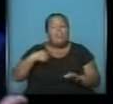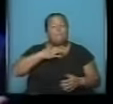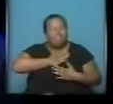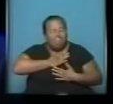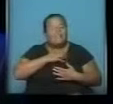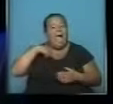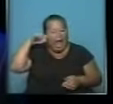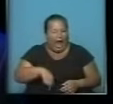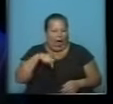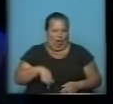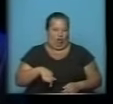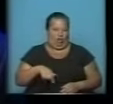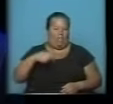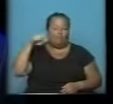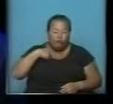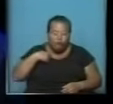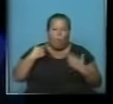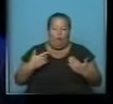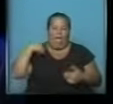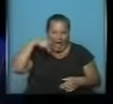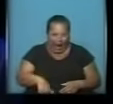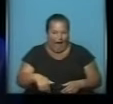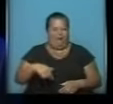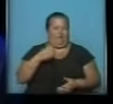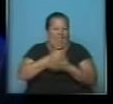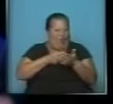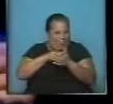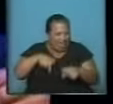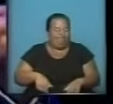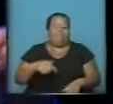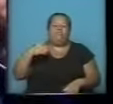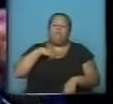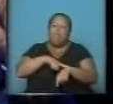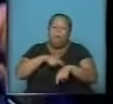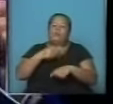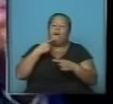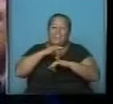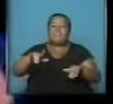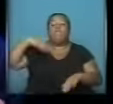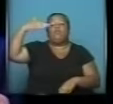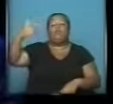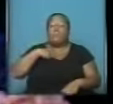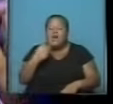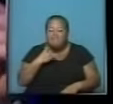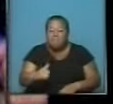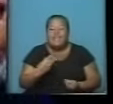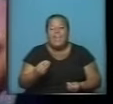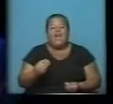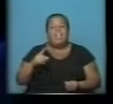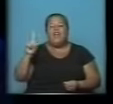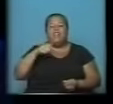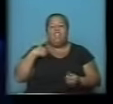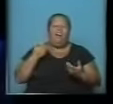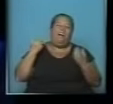el corazón que es ahora, que es hoy el momento que nos desafía, que es el momento de poder decirles el día de mañana a nuestros hijos que no